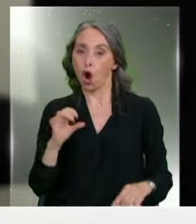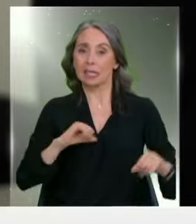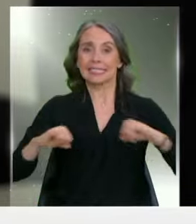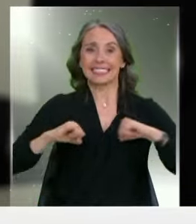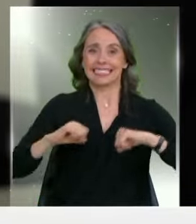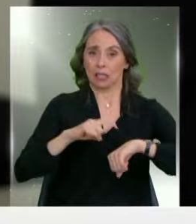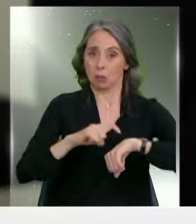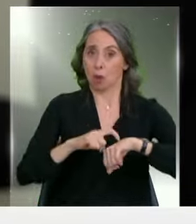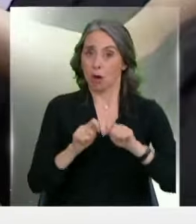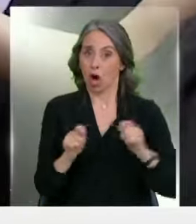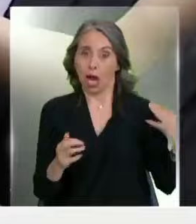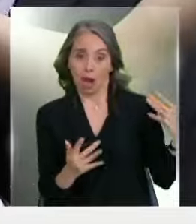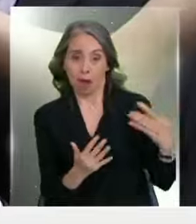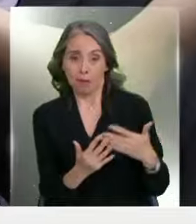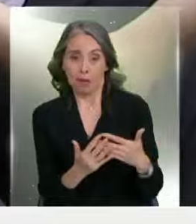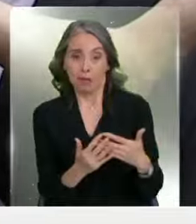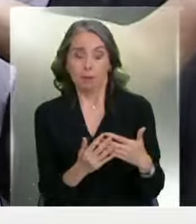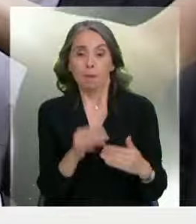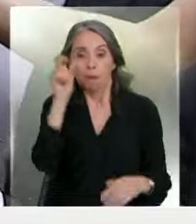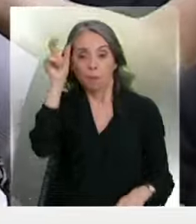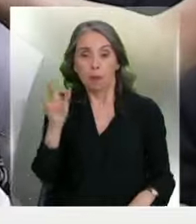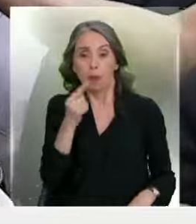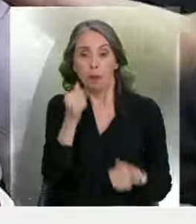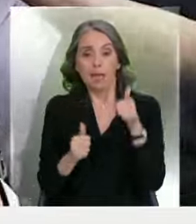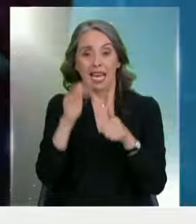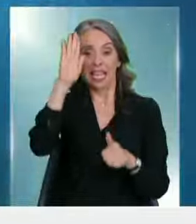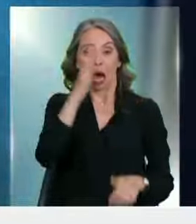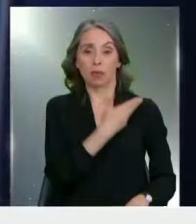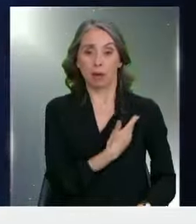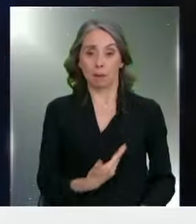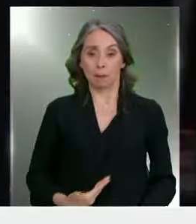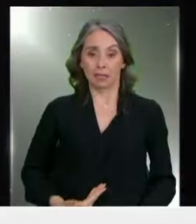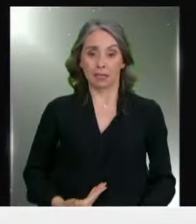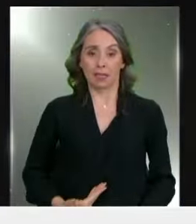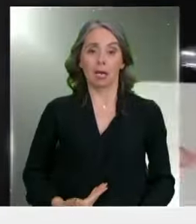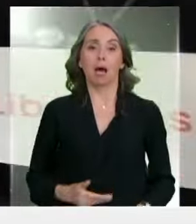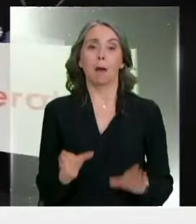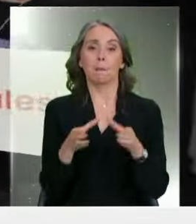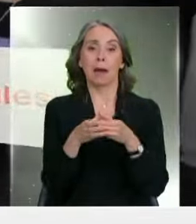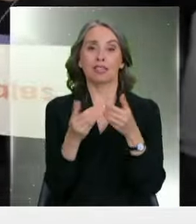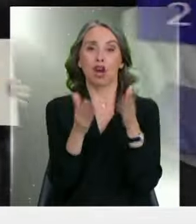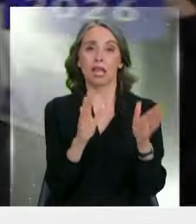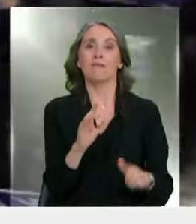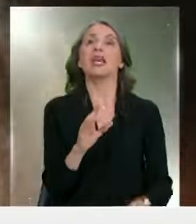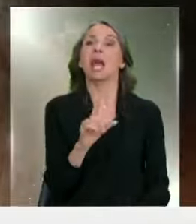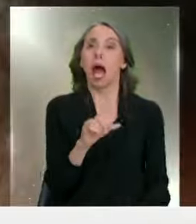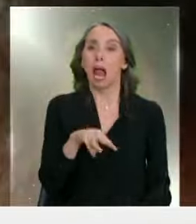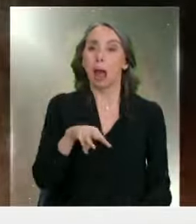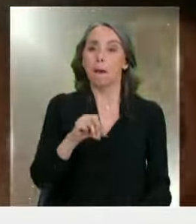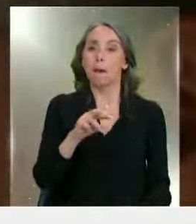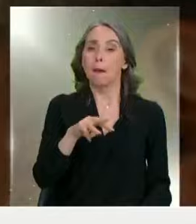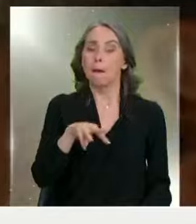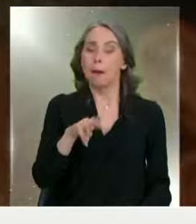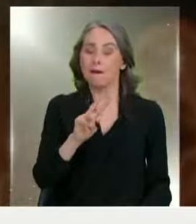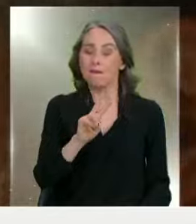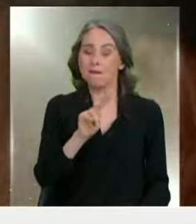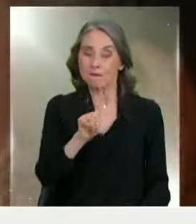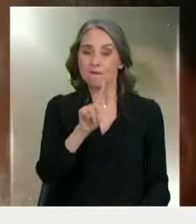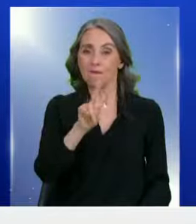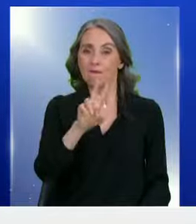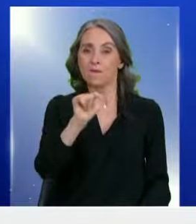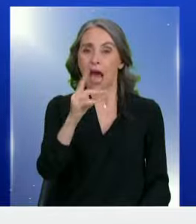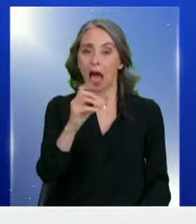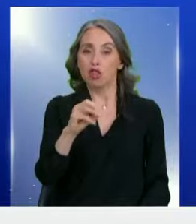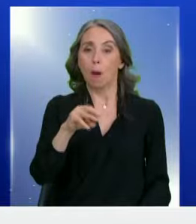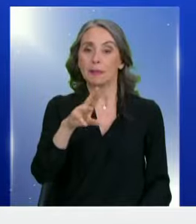tensos momentos. Esta particular declaración del candidato presidencial del Partido Liberal, Vlado Mirosevic, enredó aún más. En el caso de